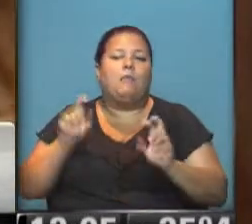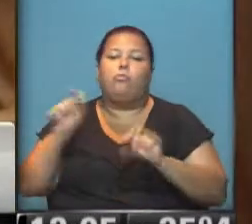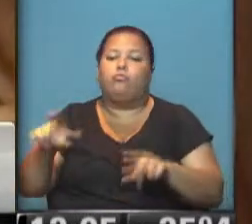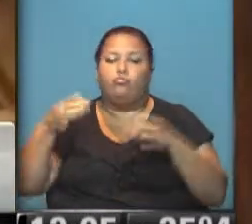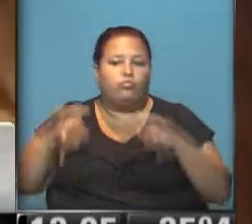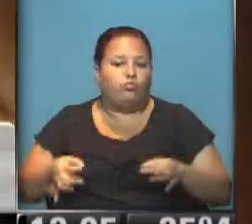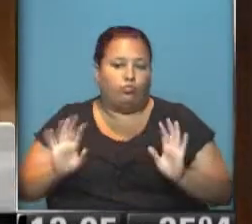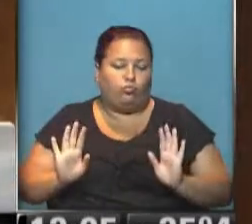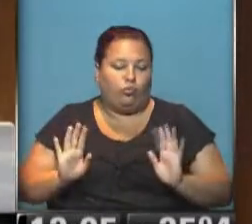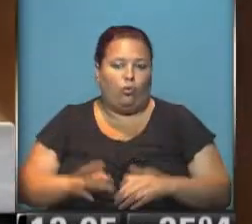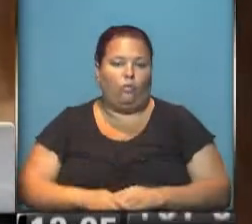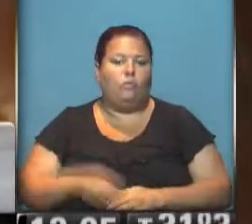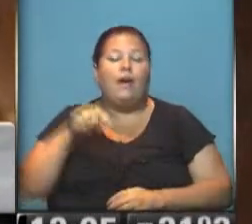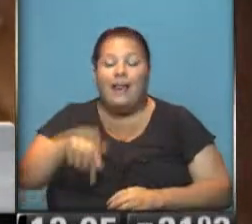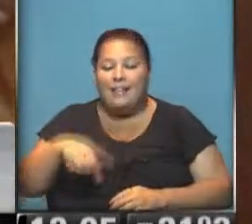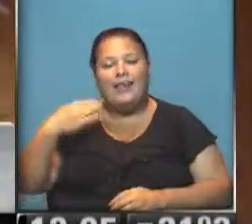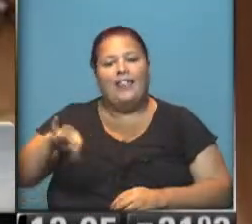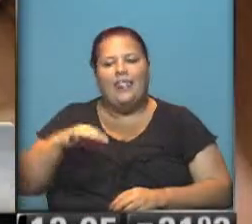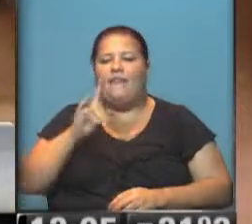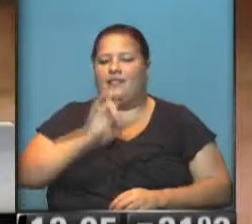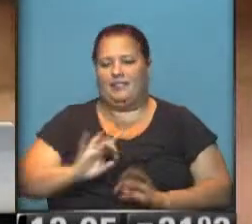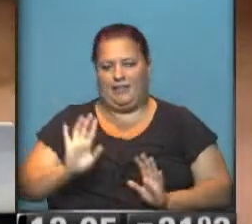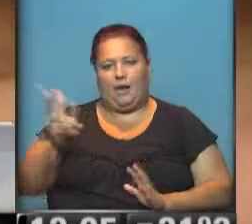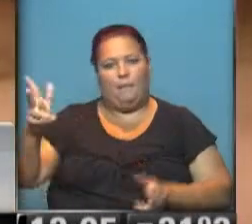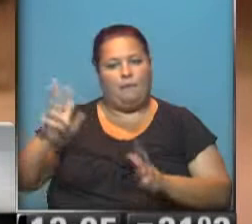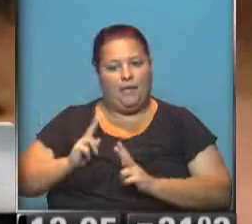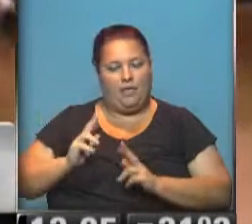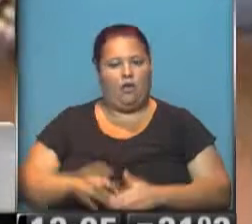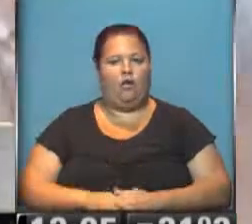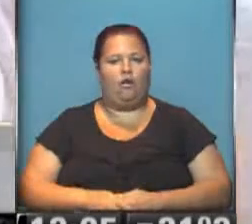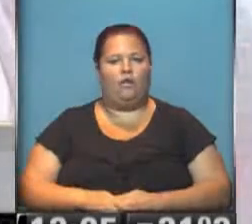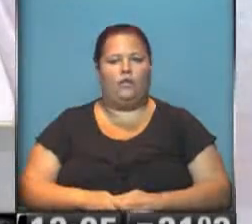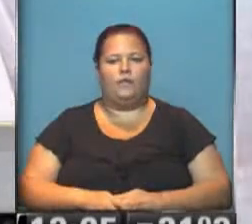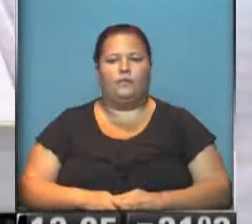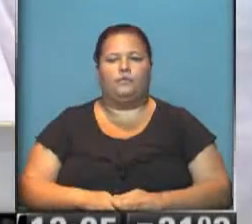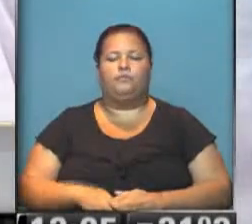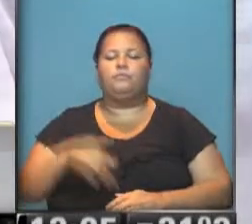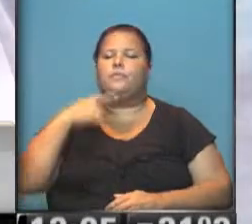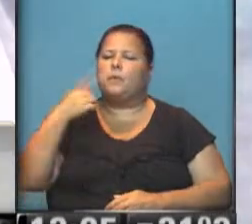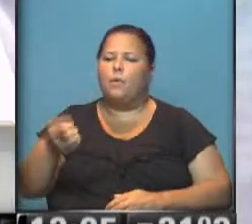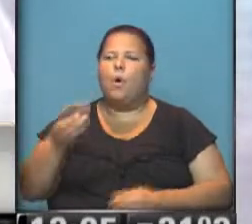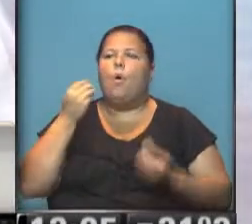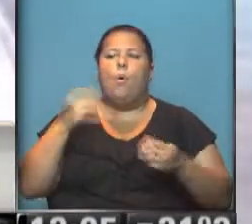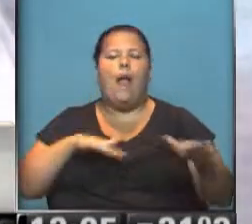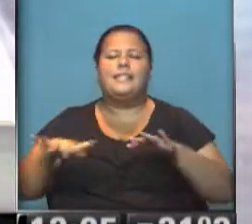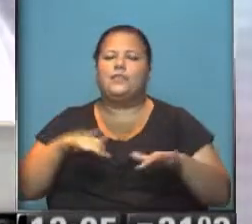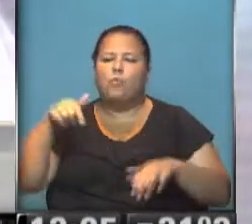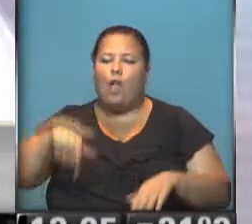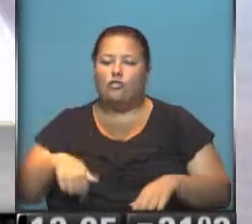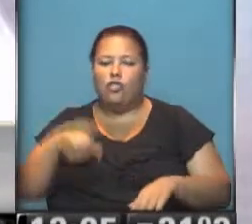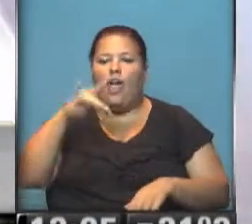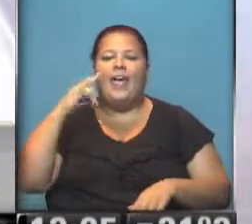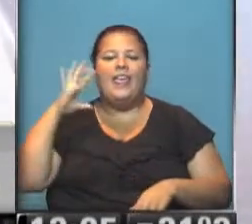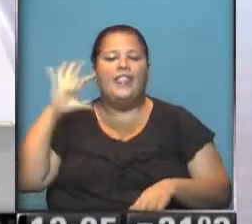porque esto precisa mucha seriedad. Eso fue lo que me transmitió. Silvia, ¿y cuál es la situación de